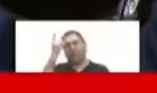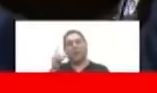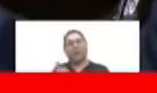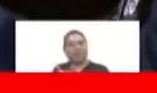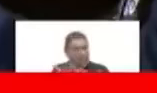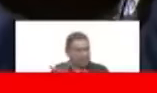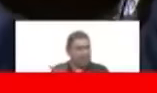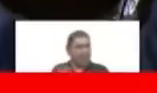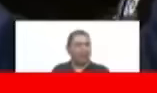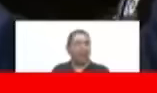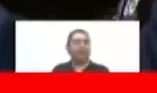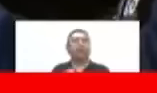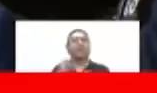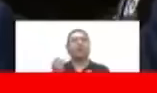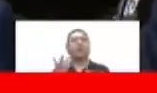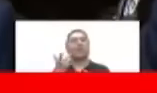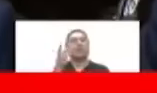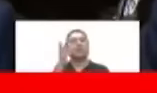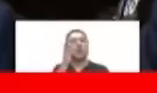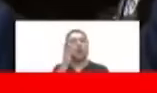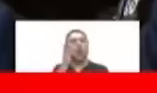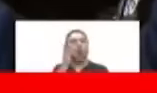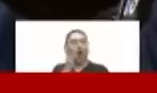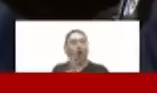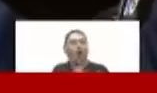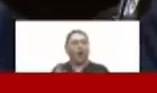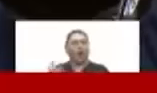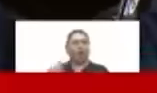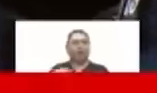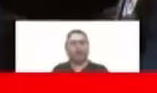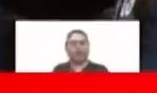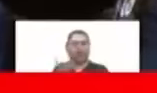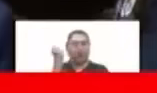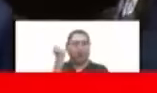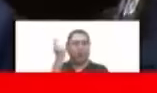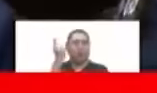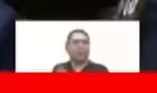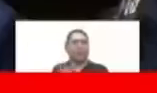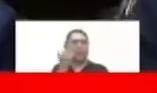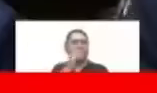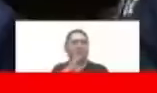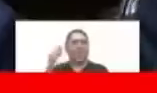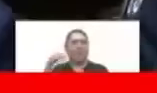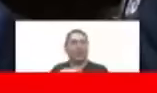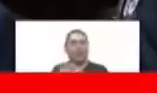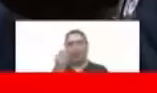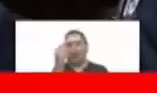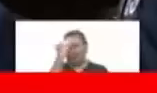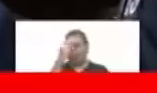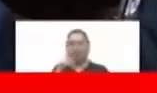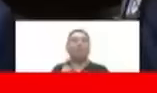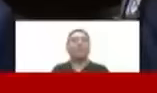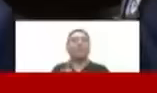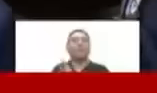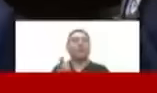Yo lo voté a Menem una sola vez. Escuchen, hay algo interesante. Sí. ¿Vos dirías que la época de Menem tenía política más parecida a la que quiere hacer Milei o a la que quería hacer el gobierno